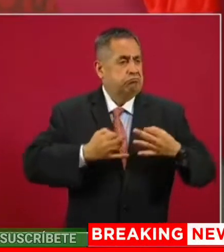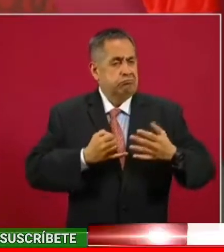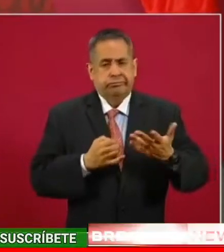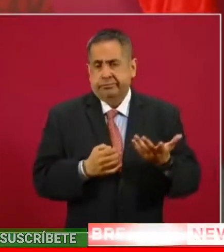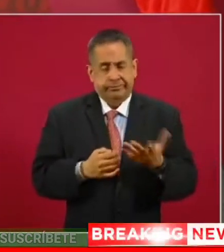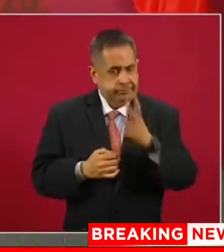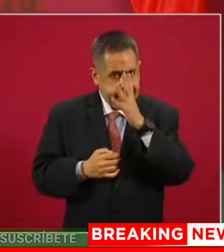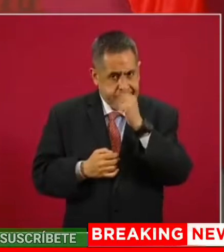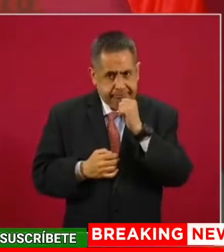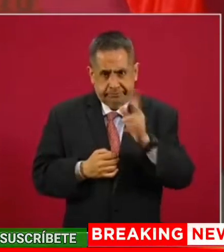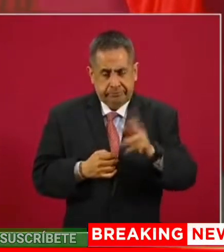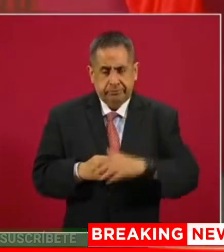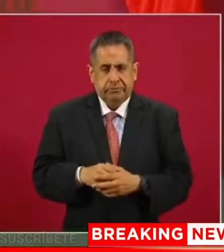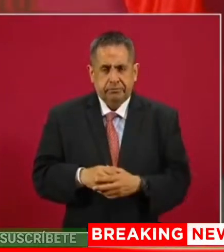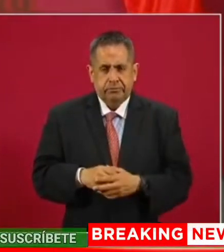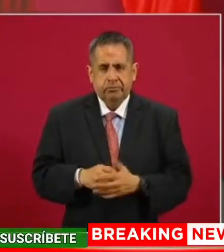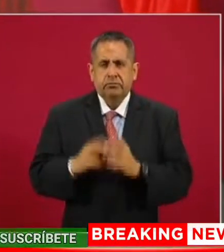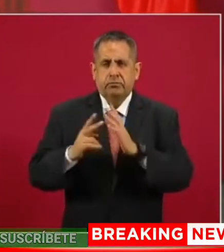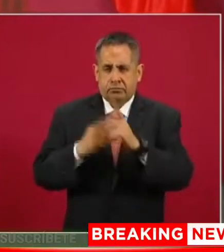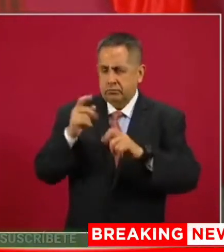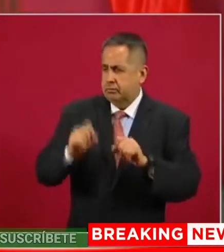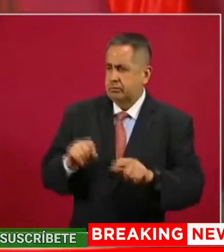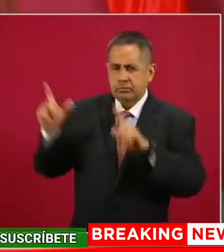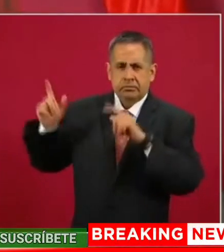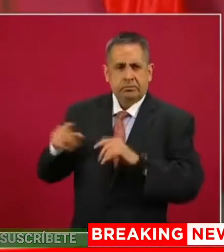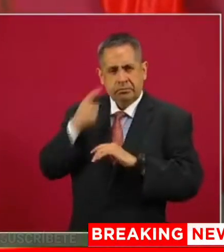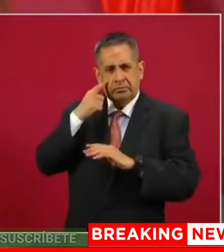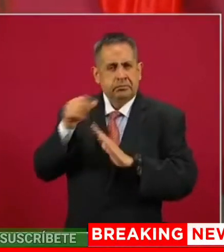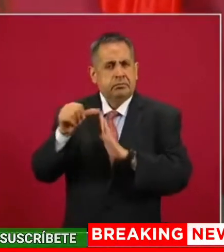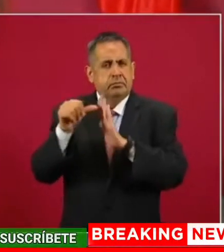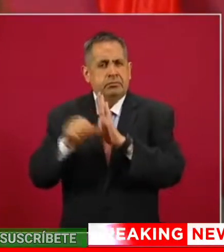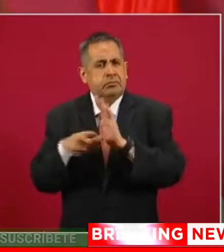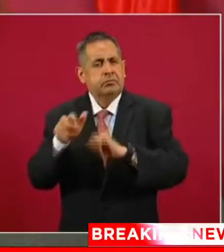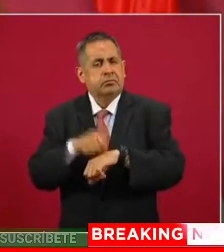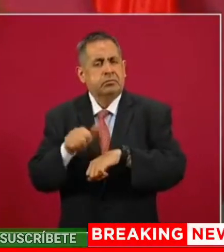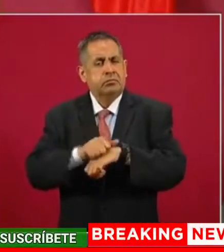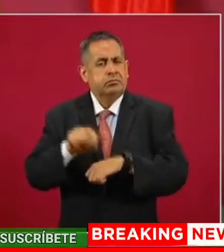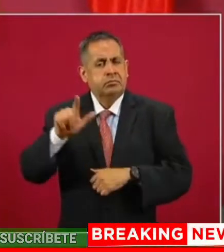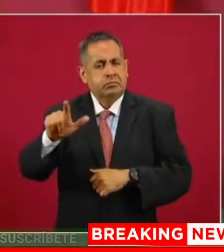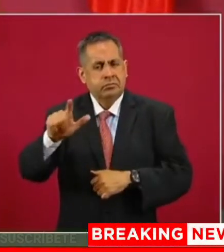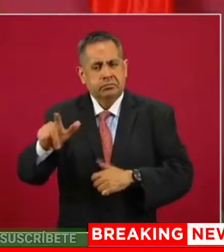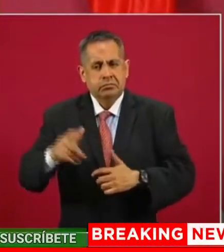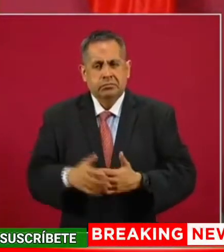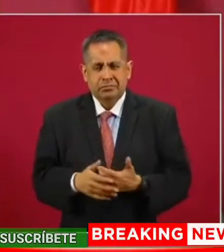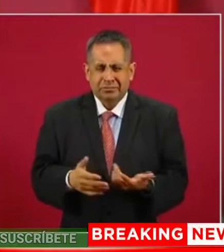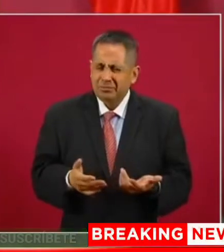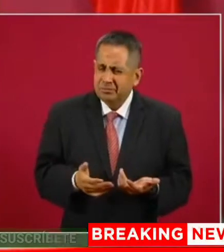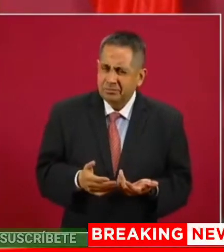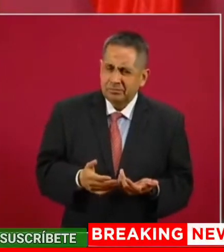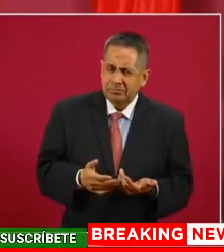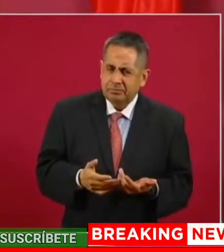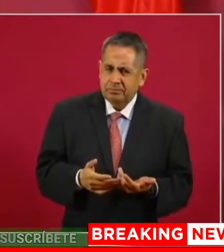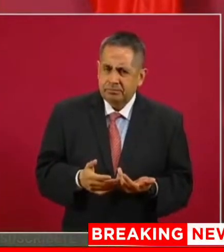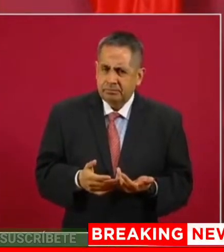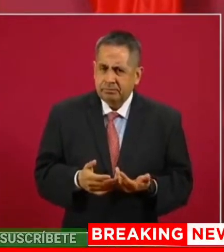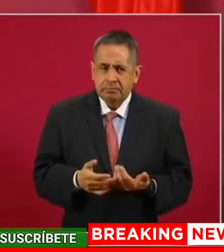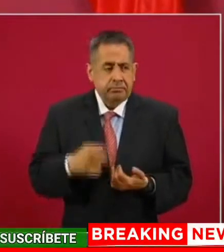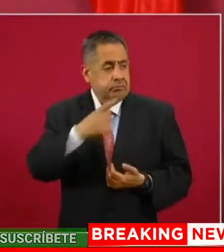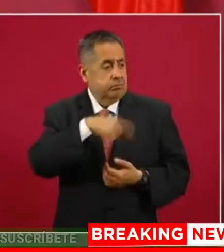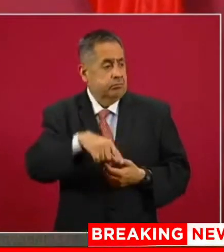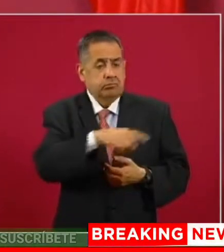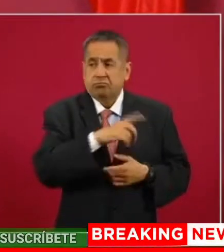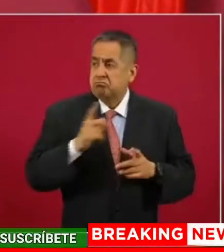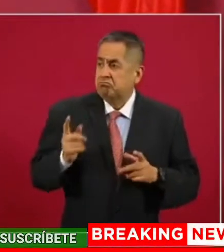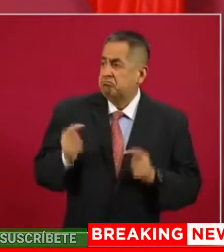A ver, vamos de nuevo a poner el artículo 17. ¿Cómo es que toman la